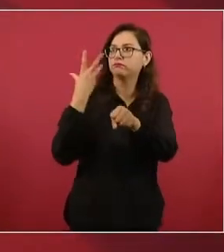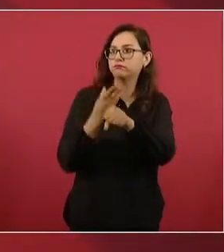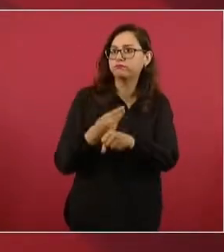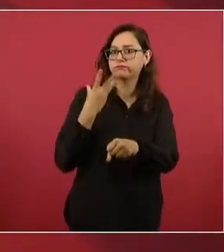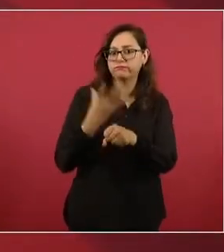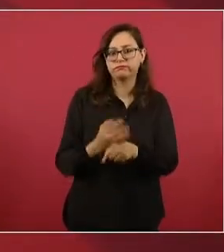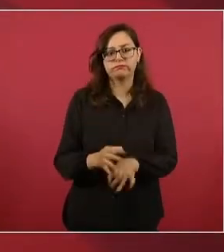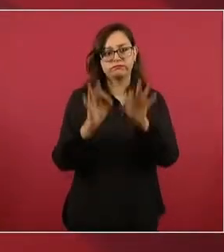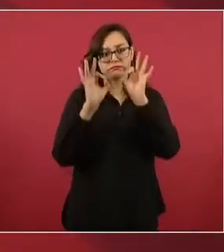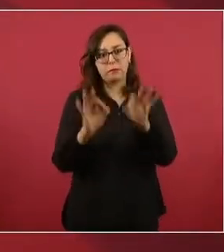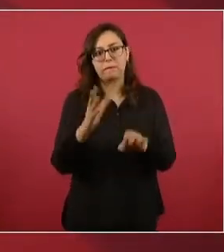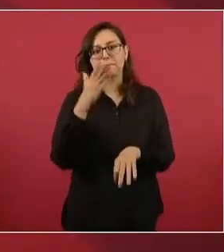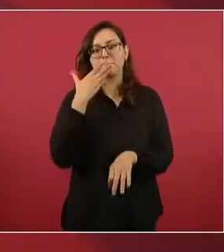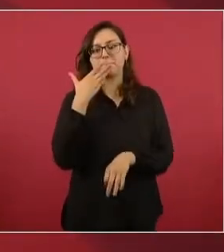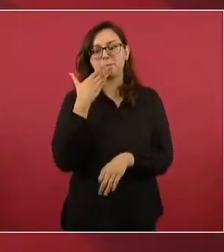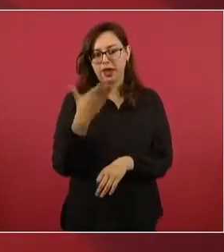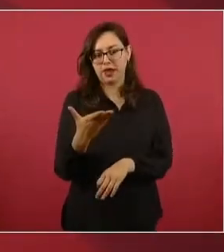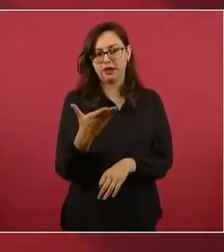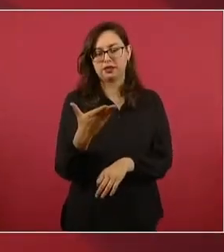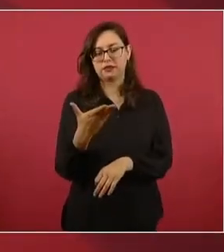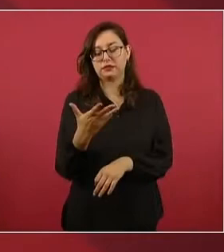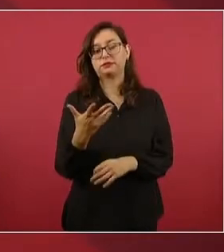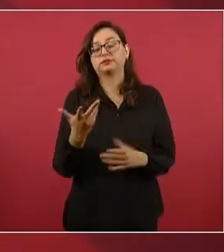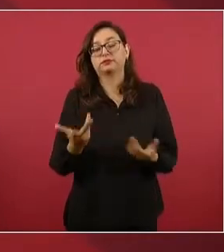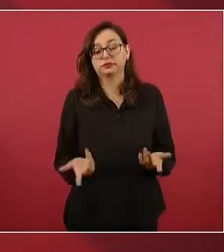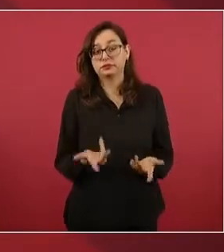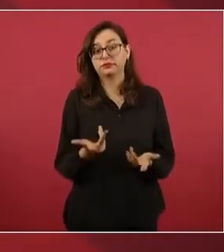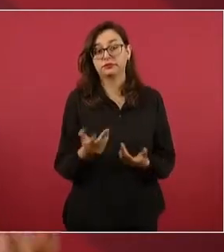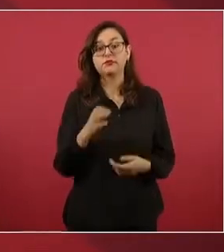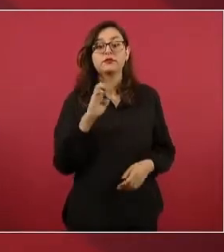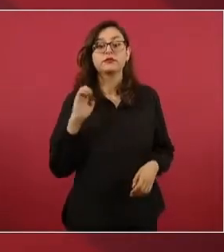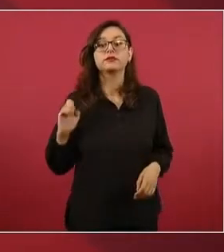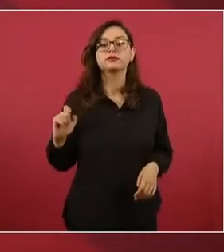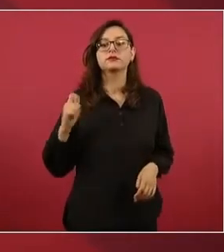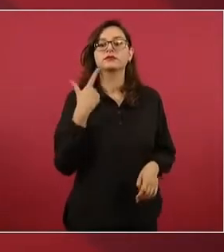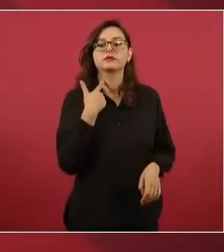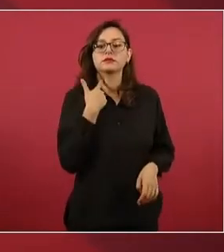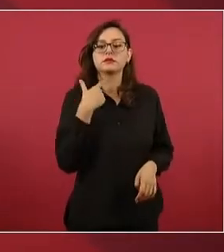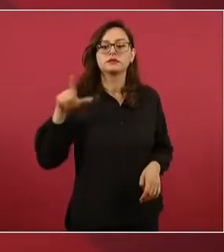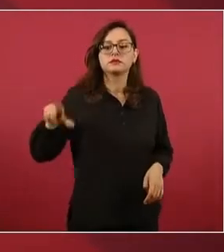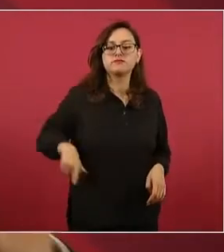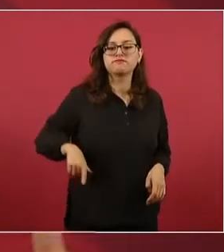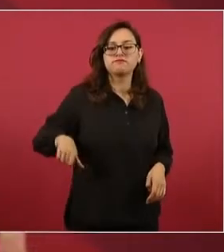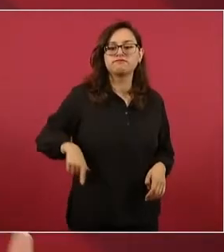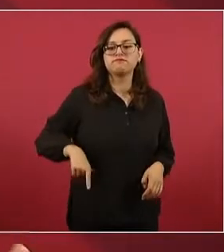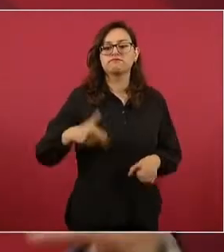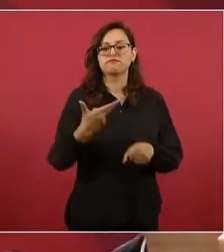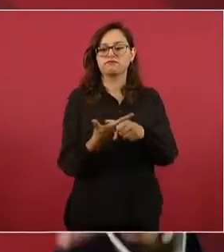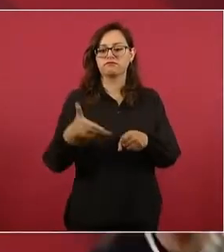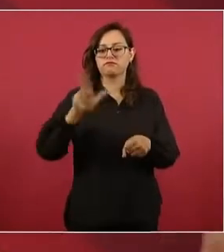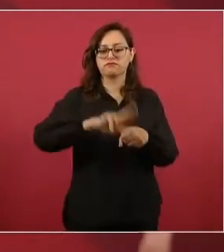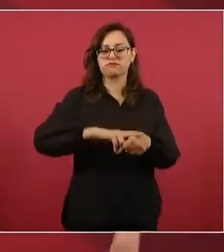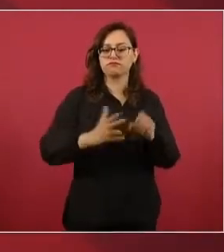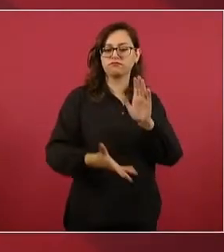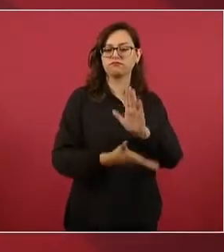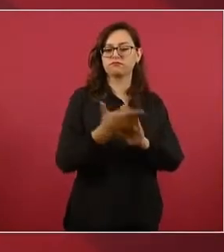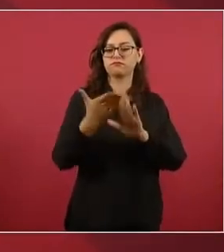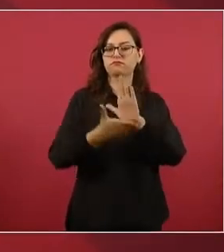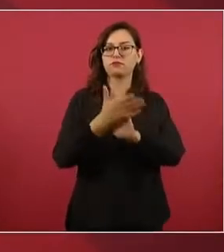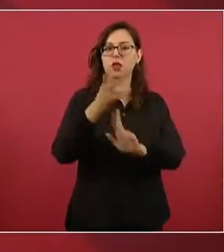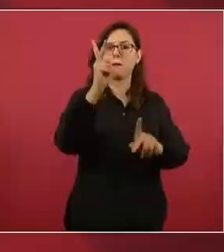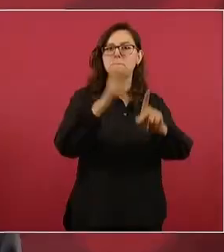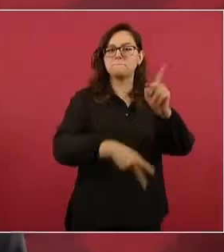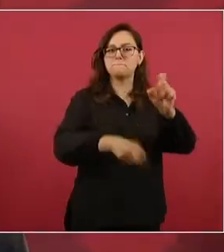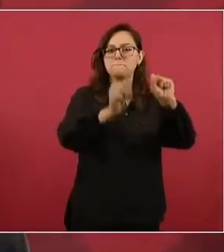Esto incluye el terminar con obras que dejaron inconclusas, porque para robarse el dinero